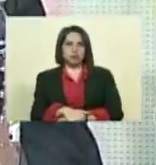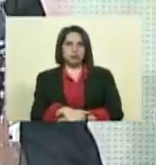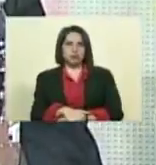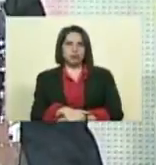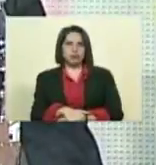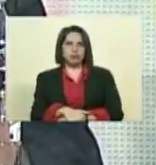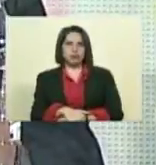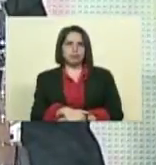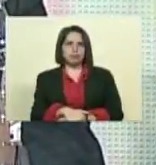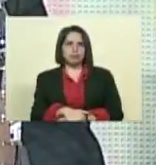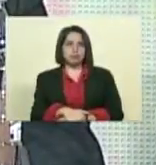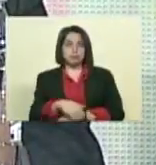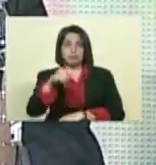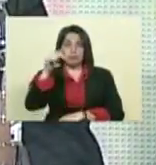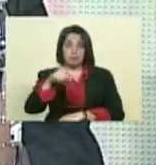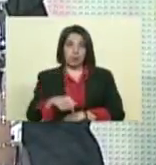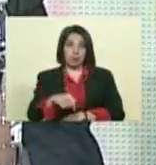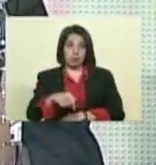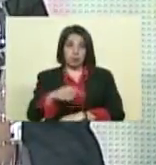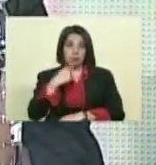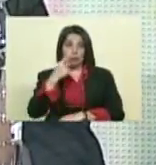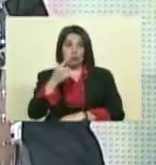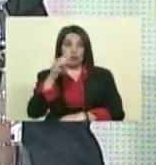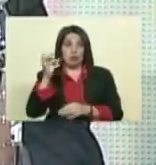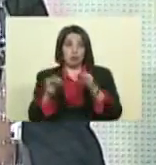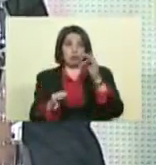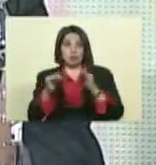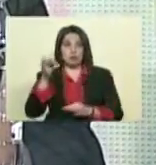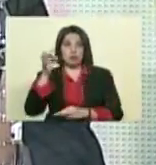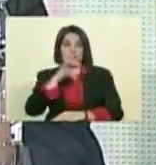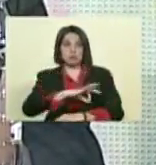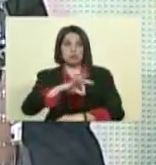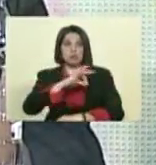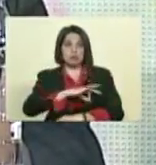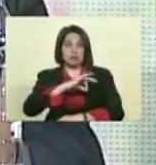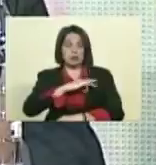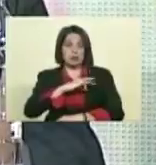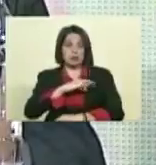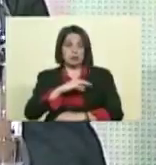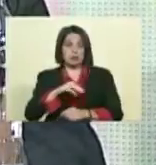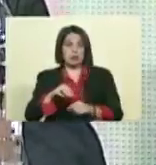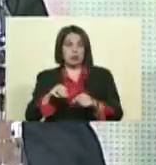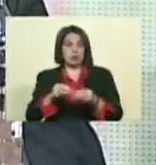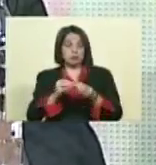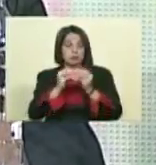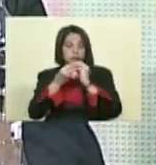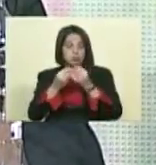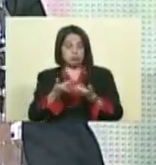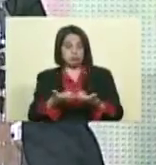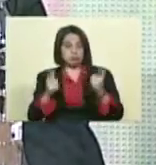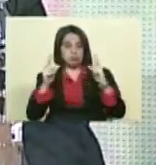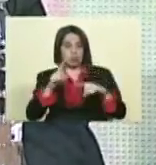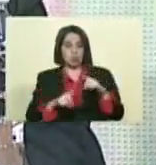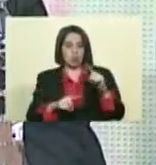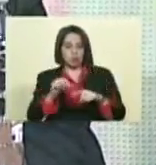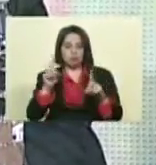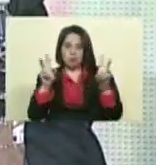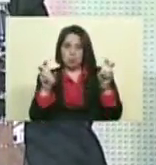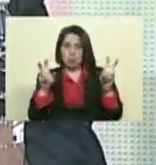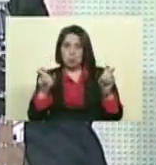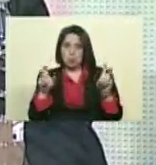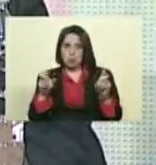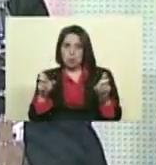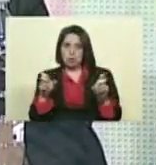en el acto del día de hoy como justicia socialista, presidente, creo que estamos rompiendo paradigma, ¿no? Paradigmas